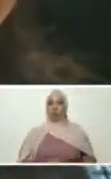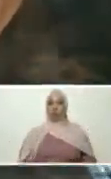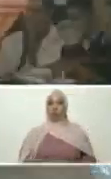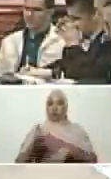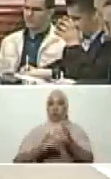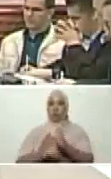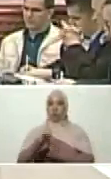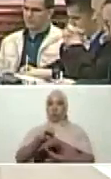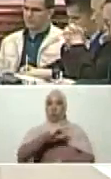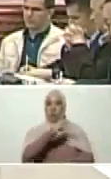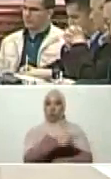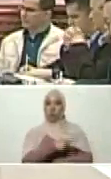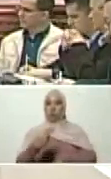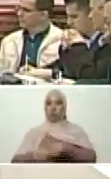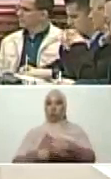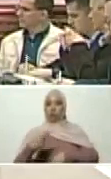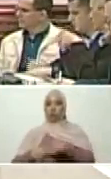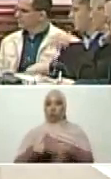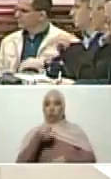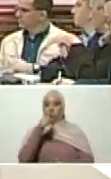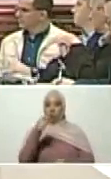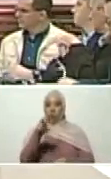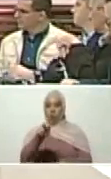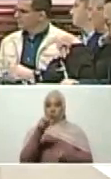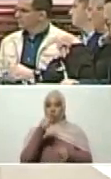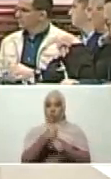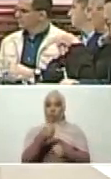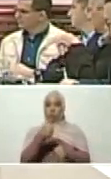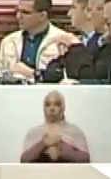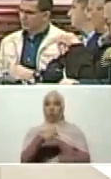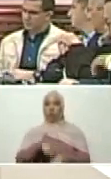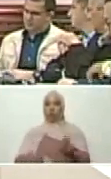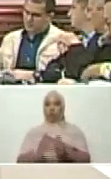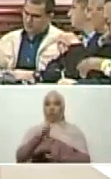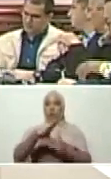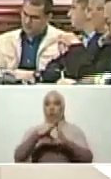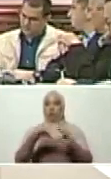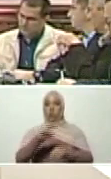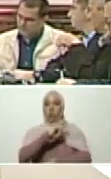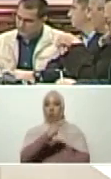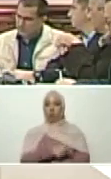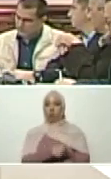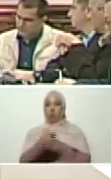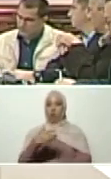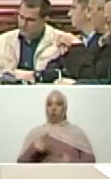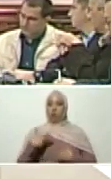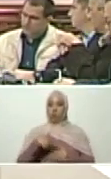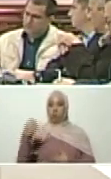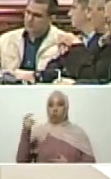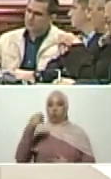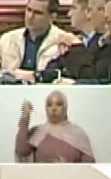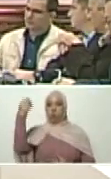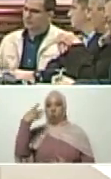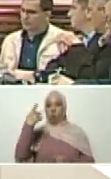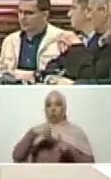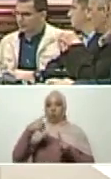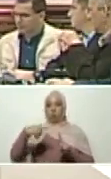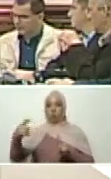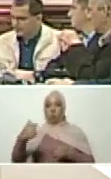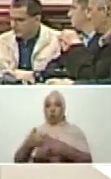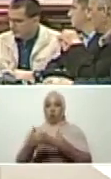Desarrollar las fuerzas productivas. Cuando yo hablo de desarrollar las fuerzas productivas, es desarrollar todas las fuerzas que generen bienes, servicios y